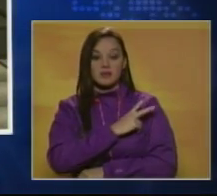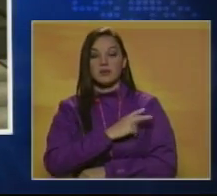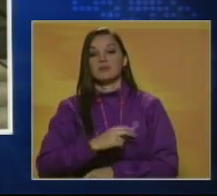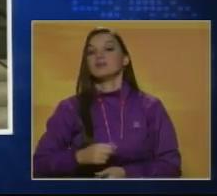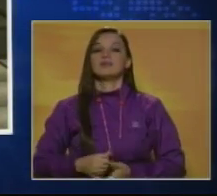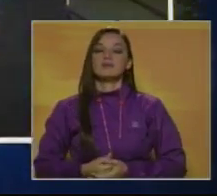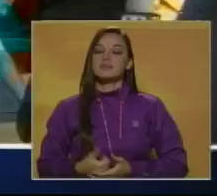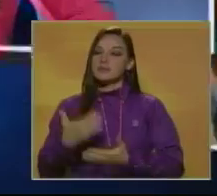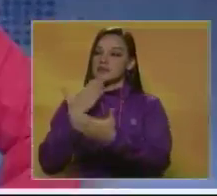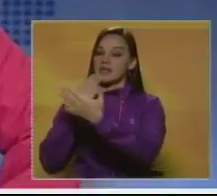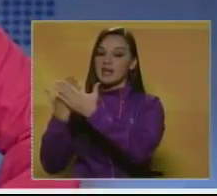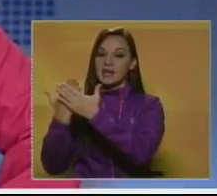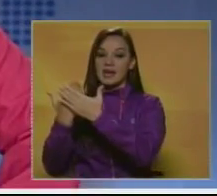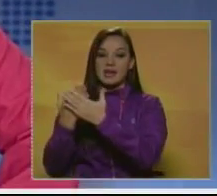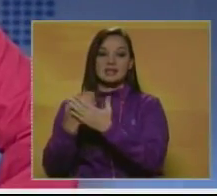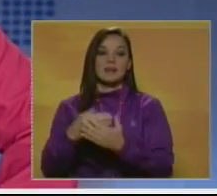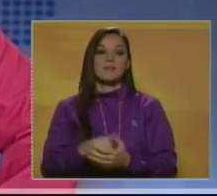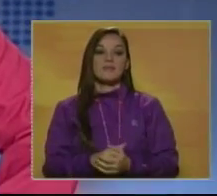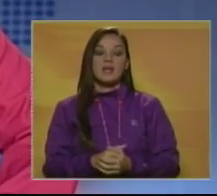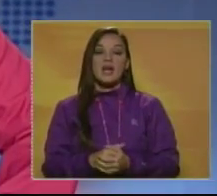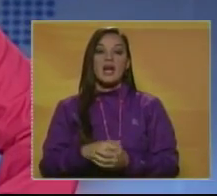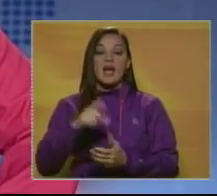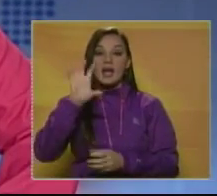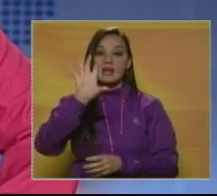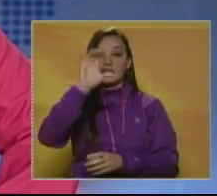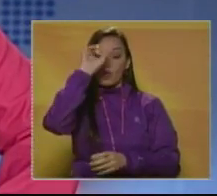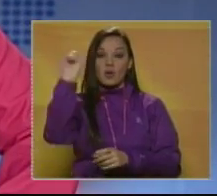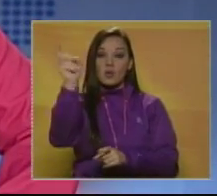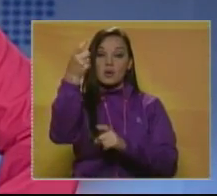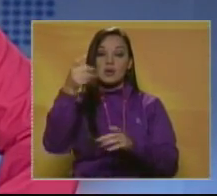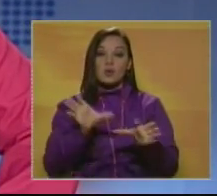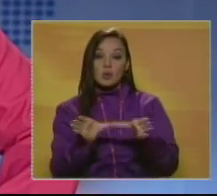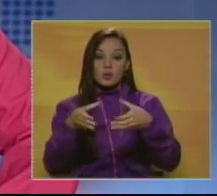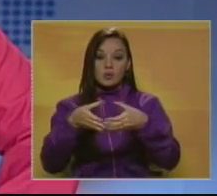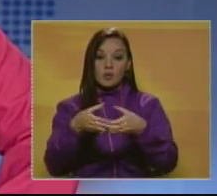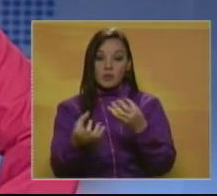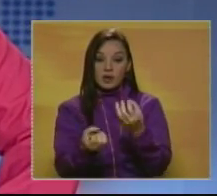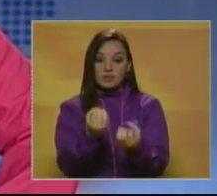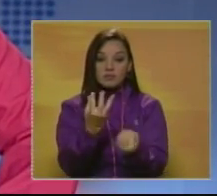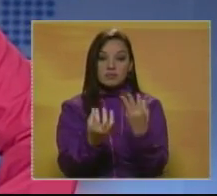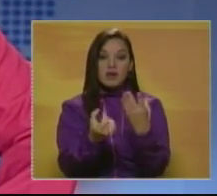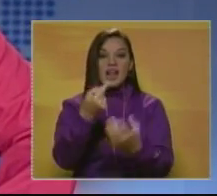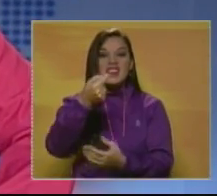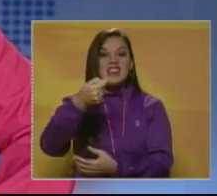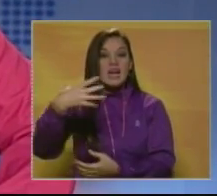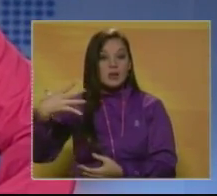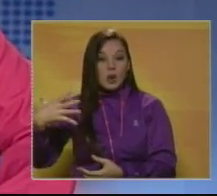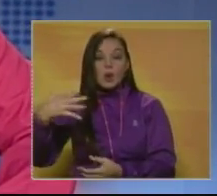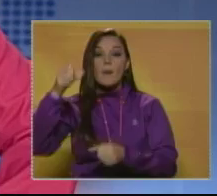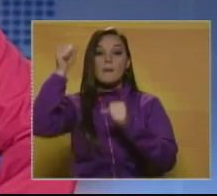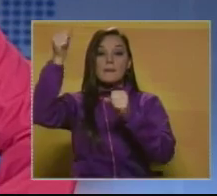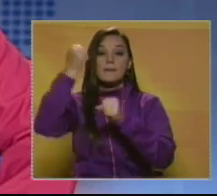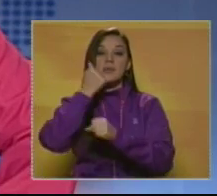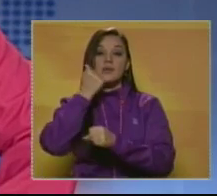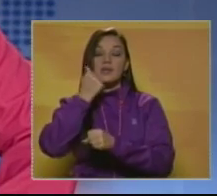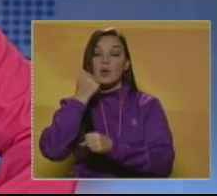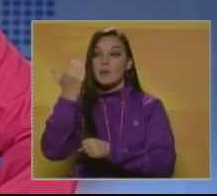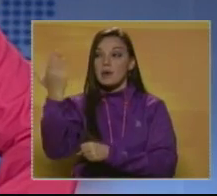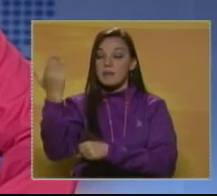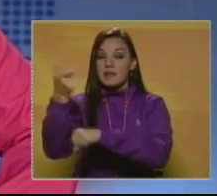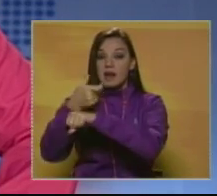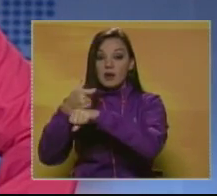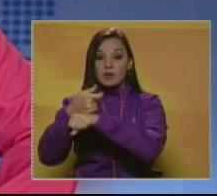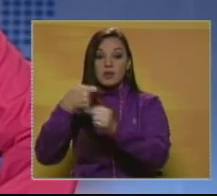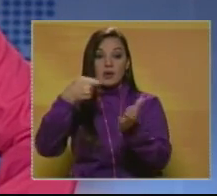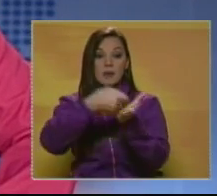Venevisión. Muchísimas gracias, Manuel. En el estado Guárico, un grupo de productores de arroz protestó en Calabozo para exigirle al Ejecutivo Nacional la cancelación